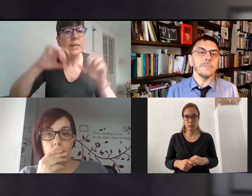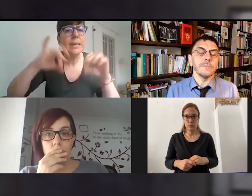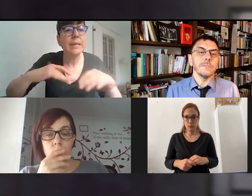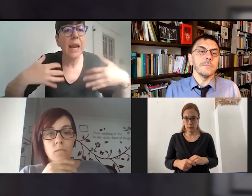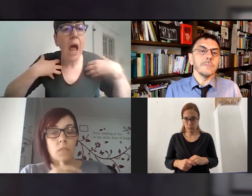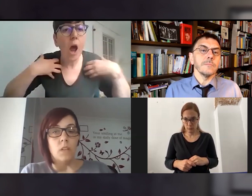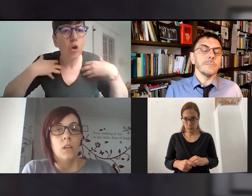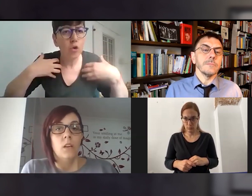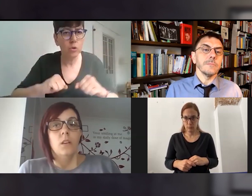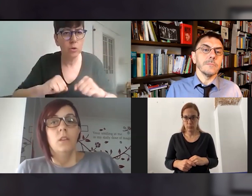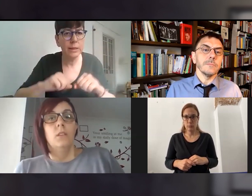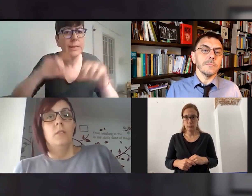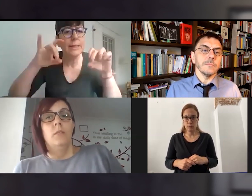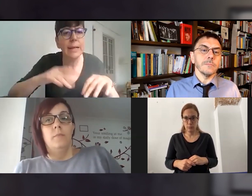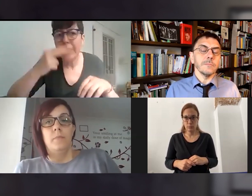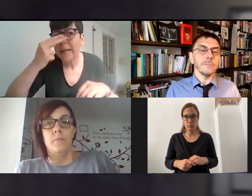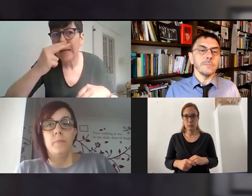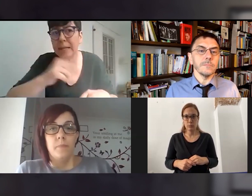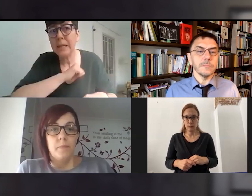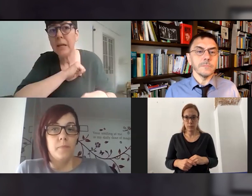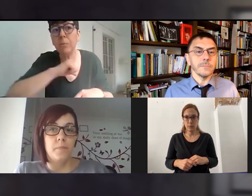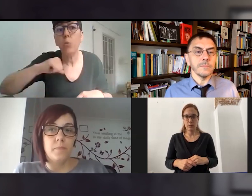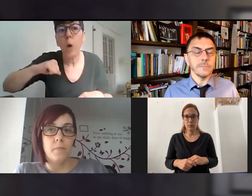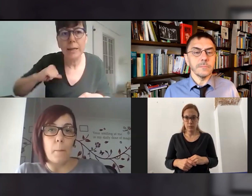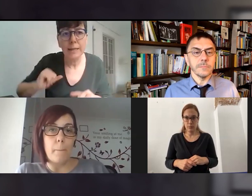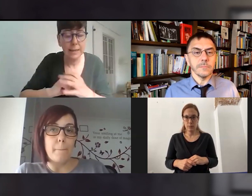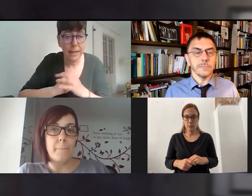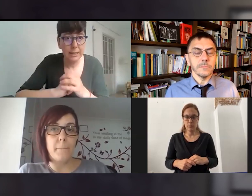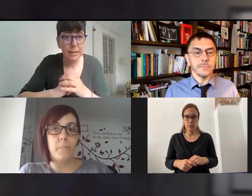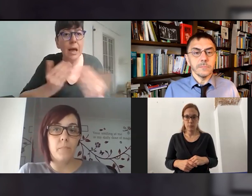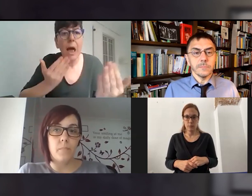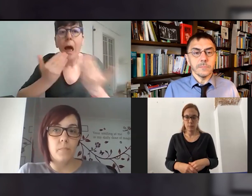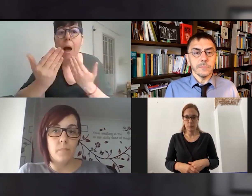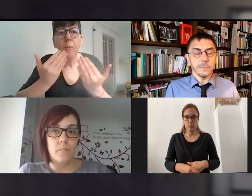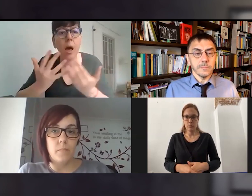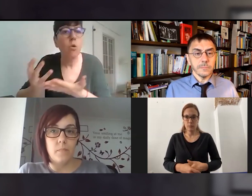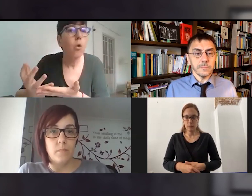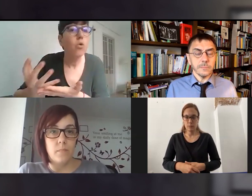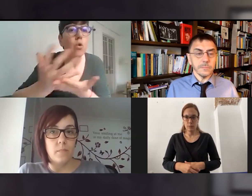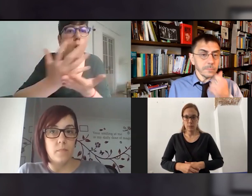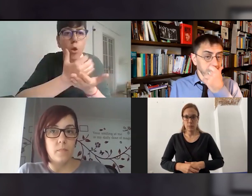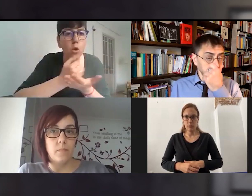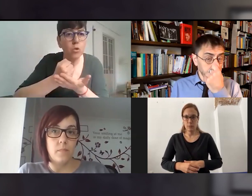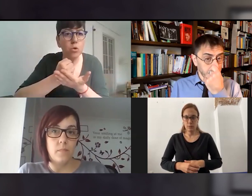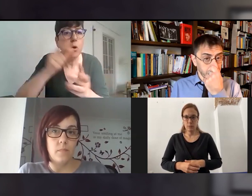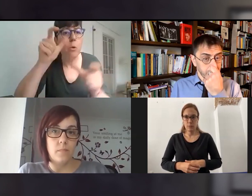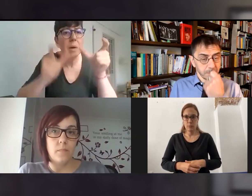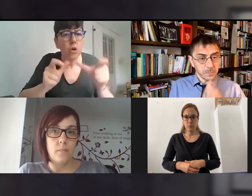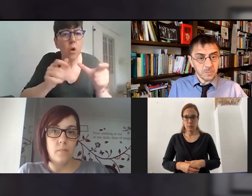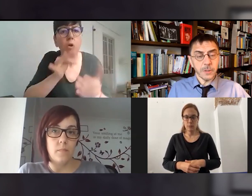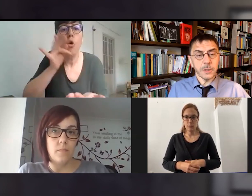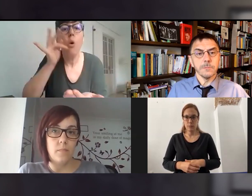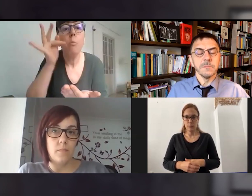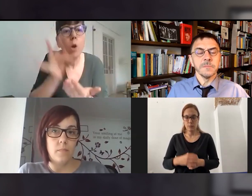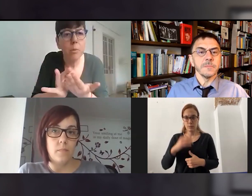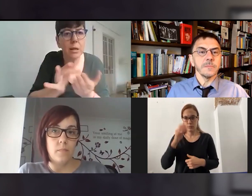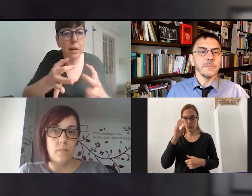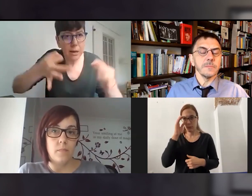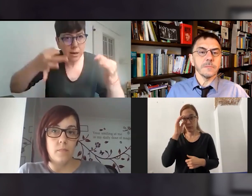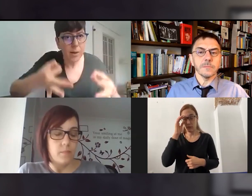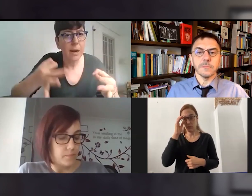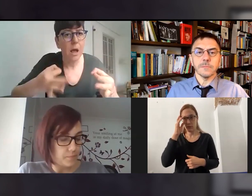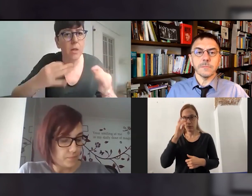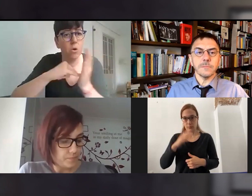y con todas, sin vetos, sin egos, sin intereses personales, sin personalismos, hablando con toda la